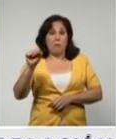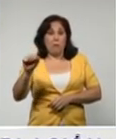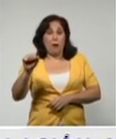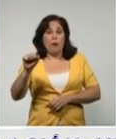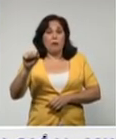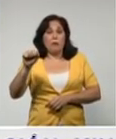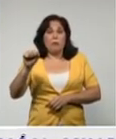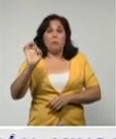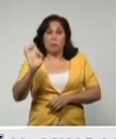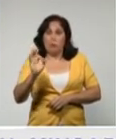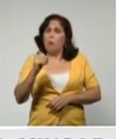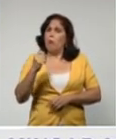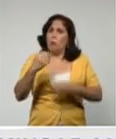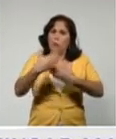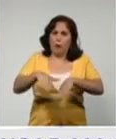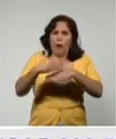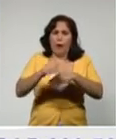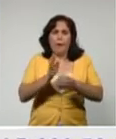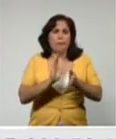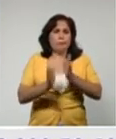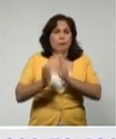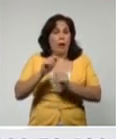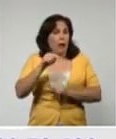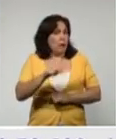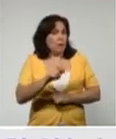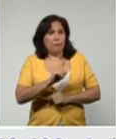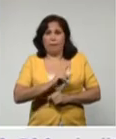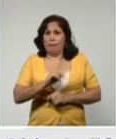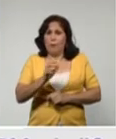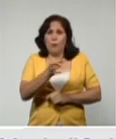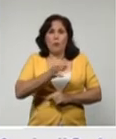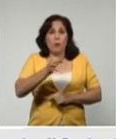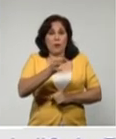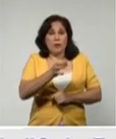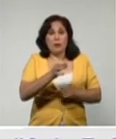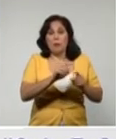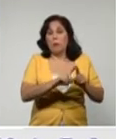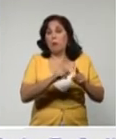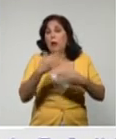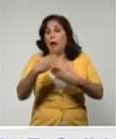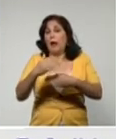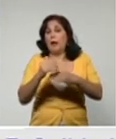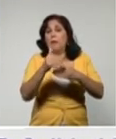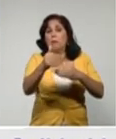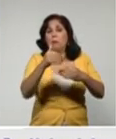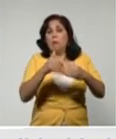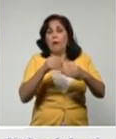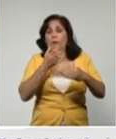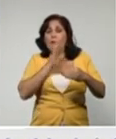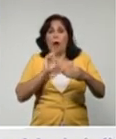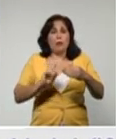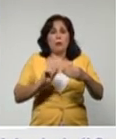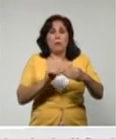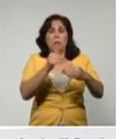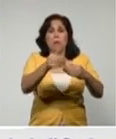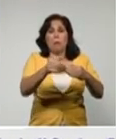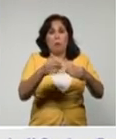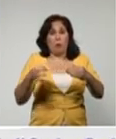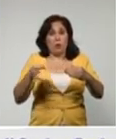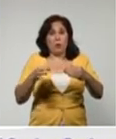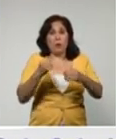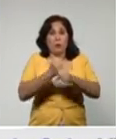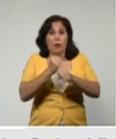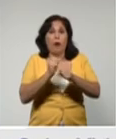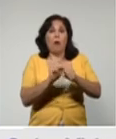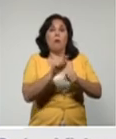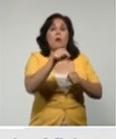coger carretera. Aquí no, aquí se pasa de un municipio a otro cruzando la calle y trabajamos en un